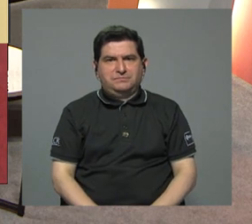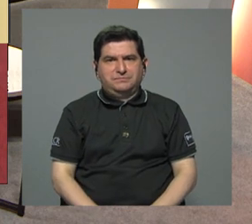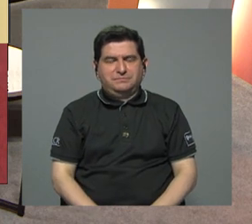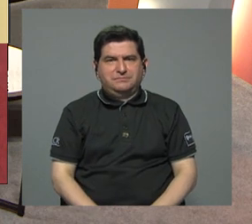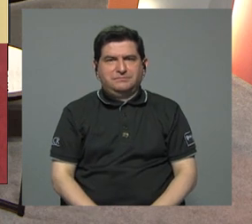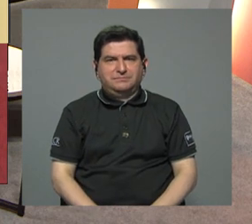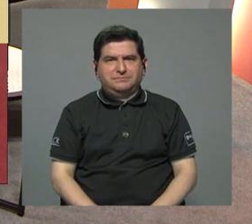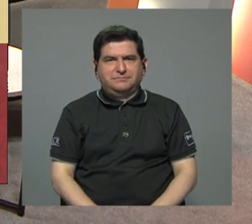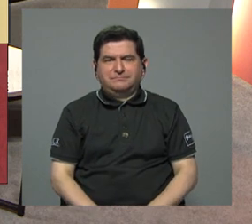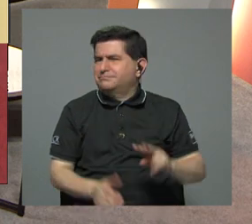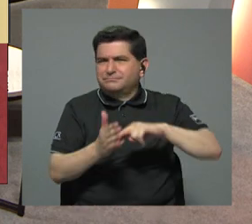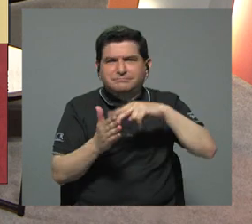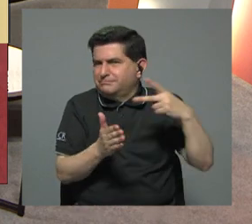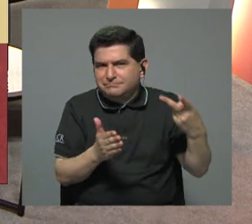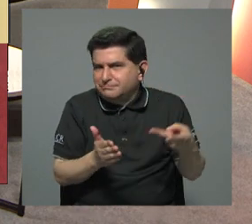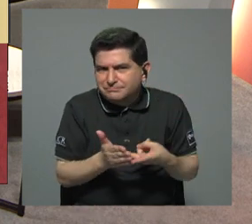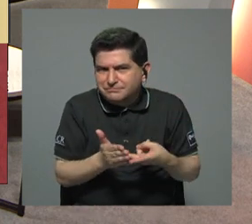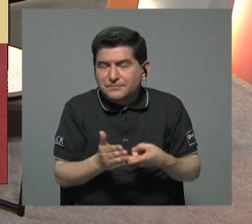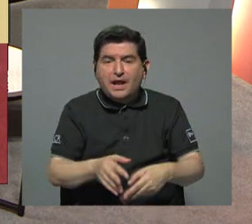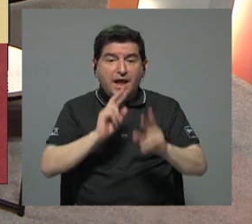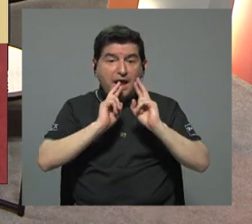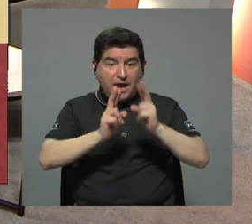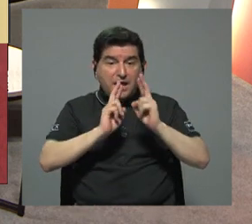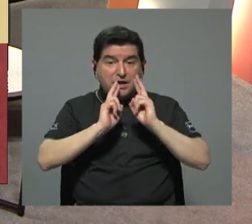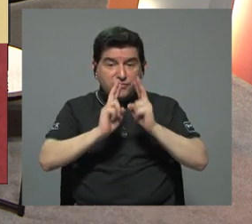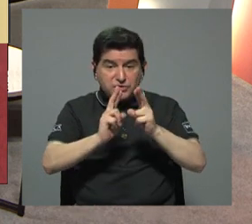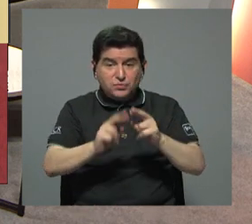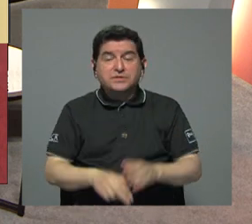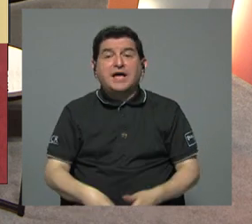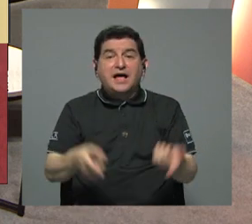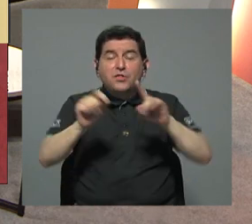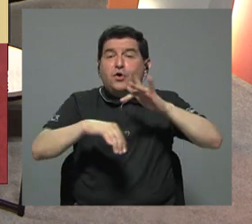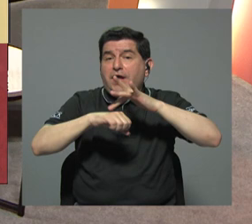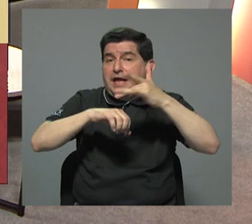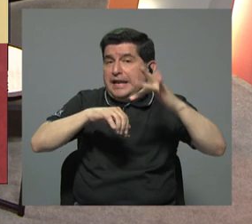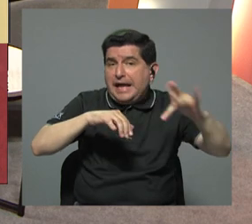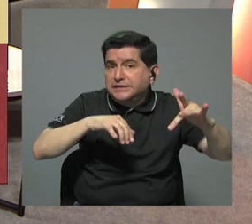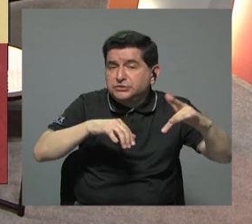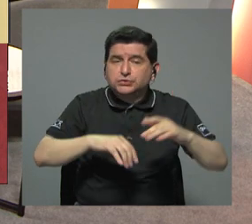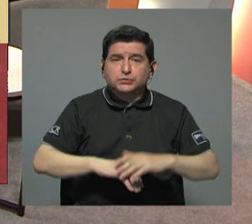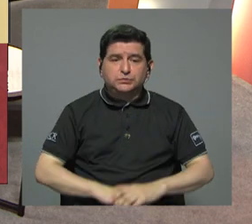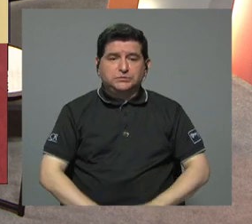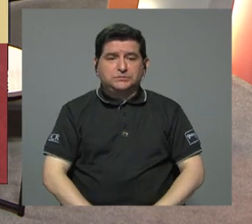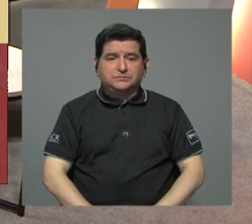años en dar frutos el caso diamante